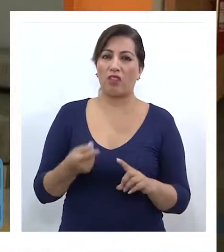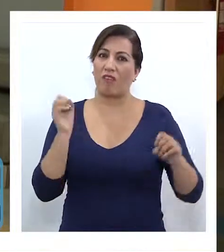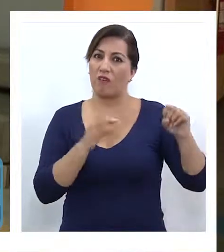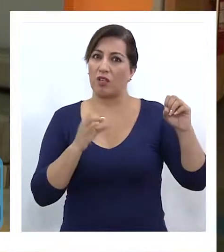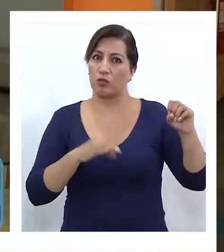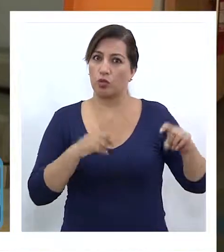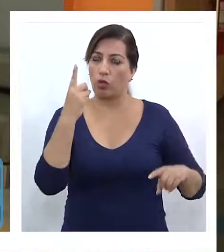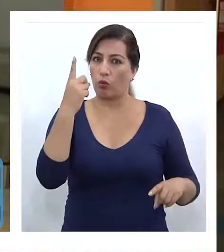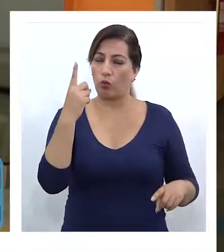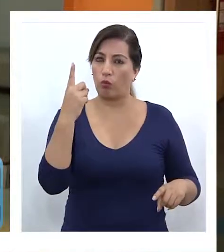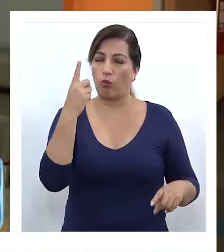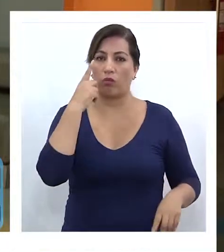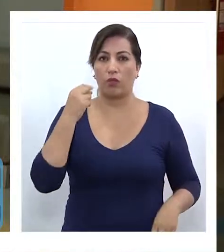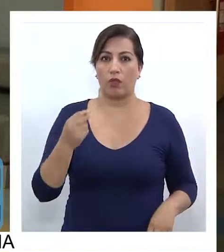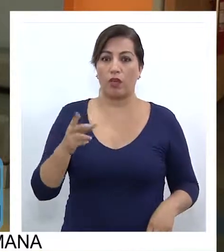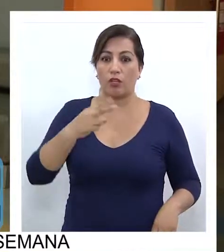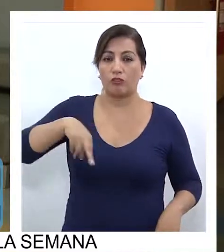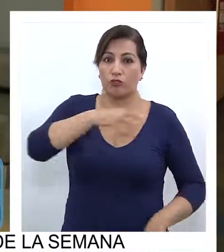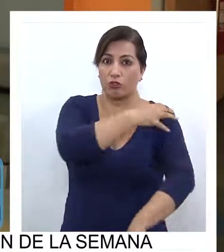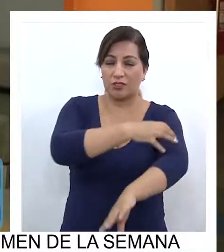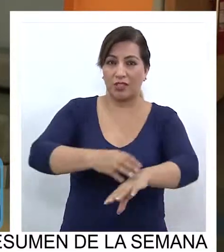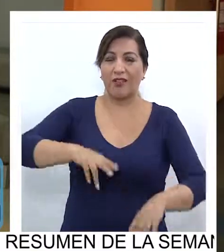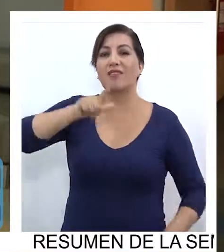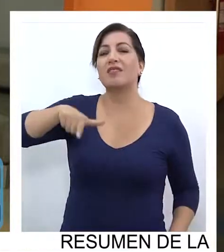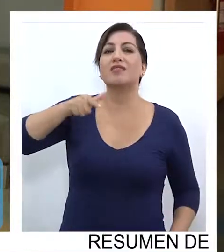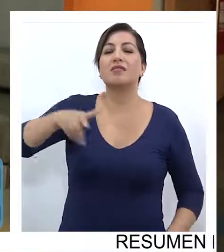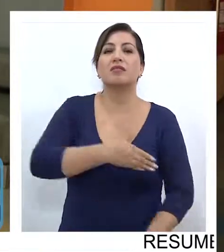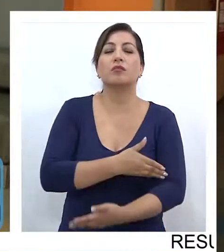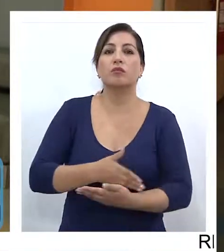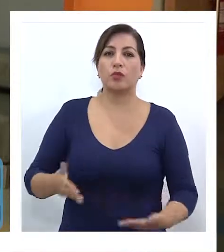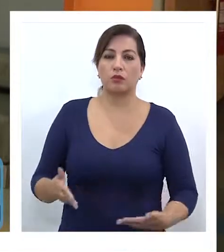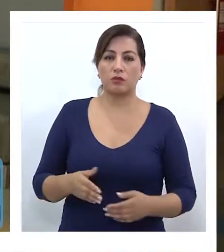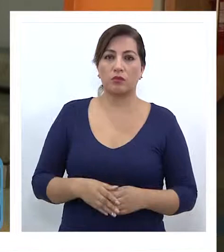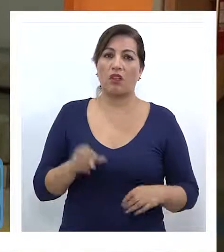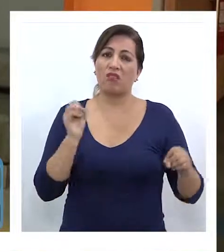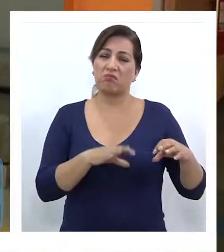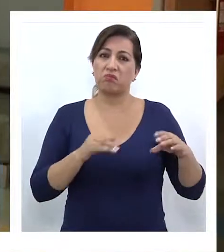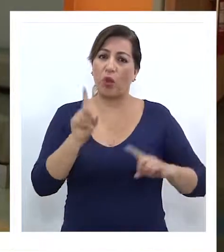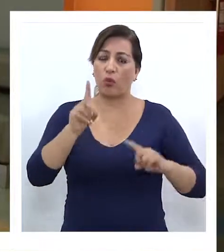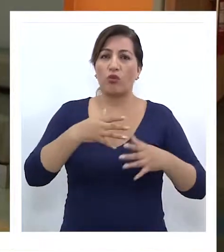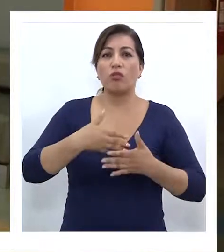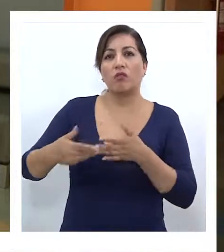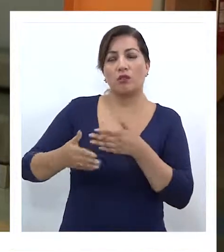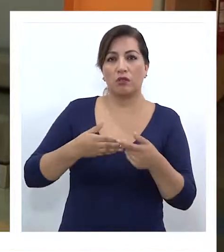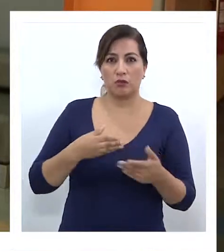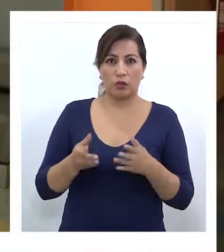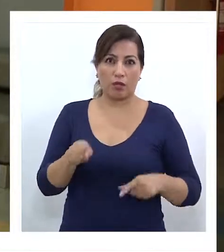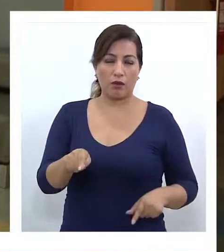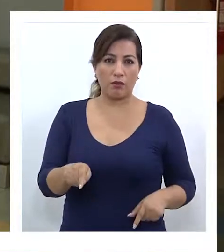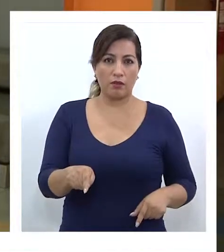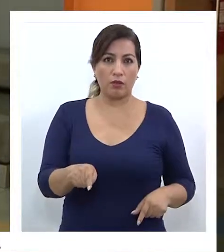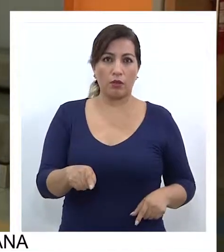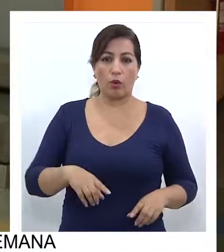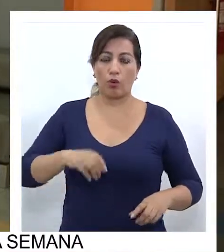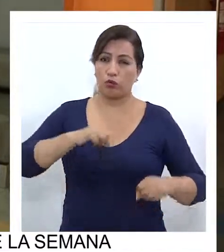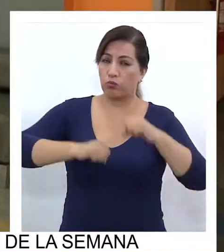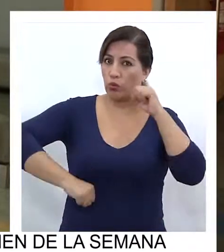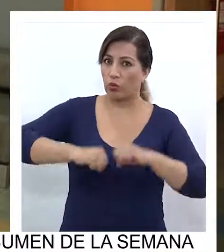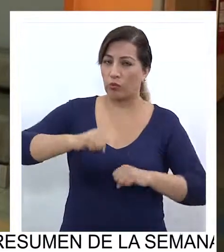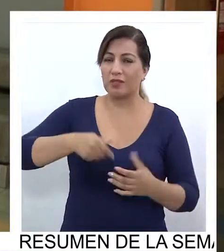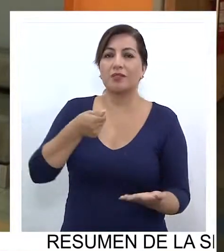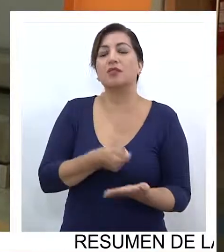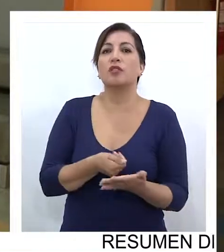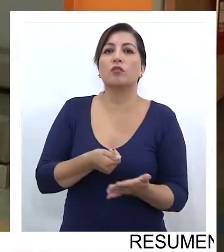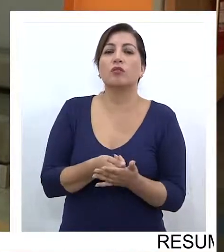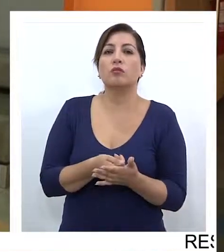y somos 17 millones de habitantes. Los residuos son recursos naturales, que cuando entra a una empresa se